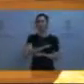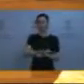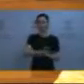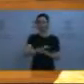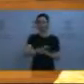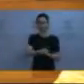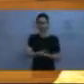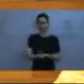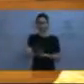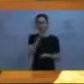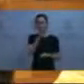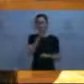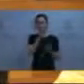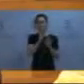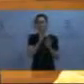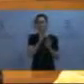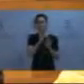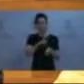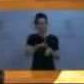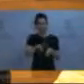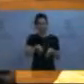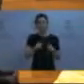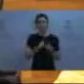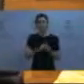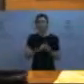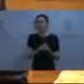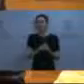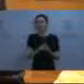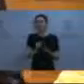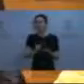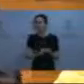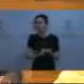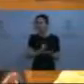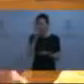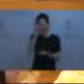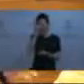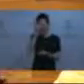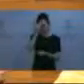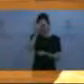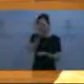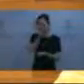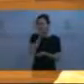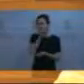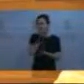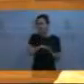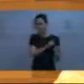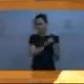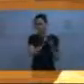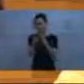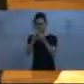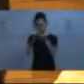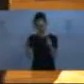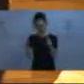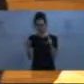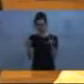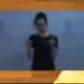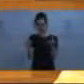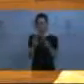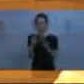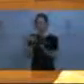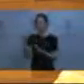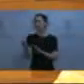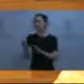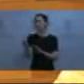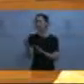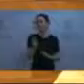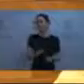viviendas, que a su vez Vipasa contrata, creo que tiene algún procedimiento ahora todavía en licitación, de manera externa a otros profesionales para